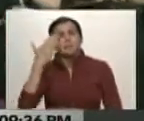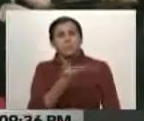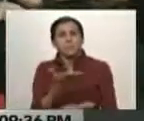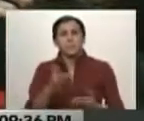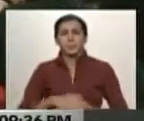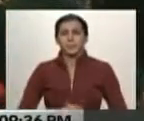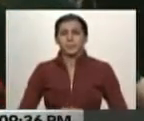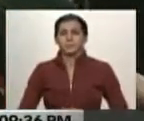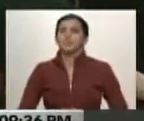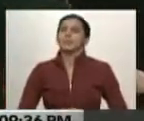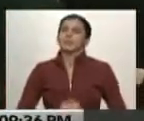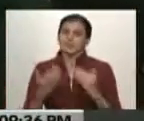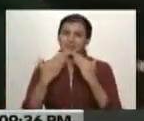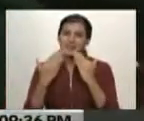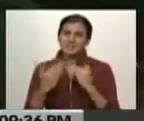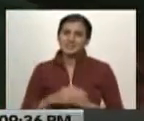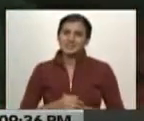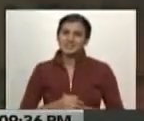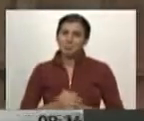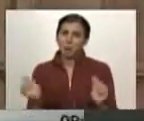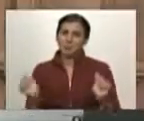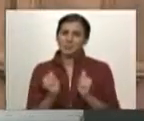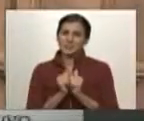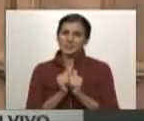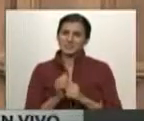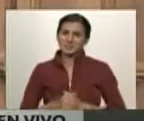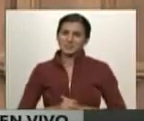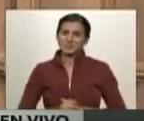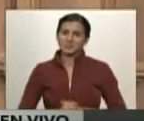así que le agradecemos que estén con nosotros